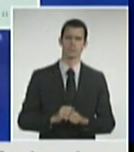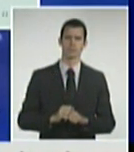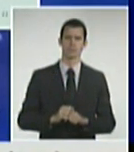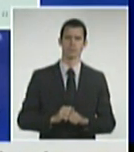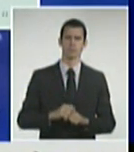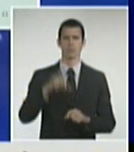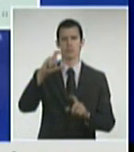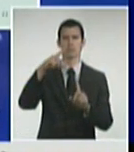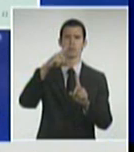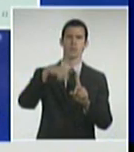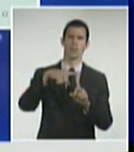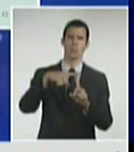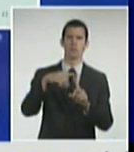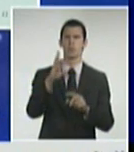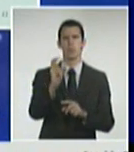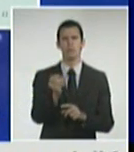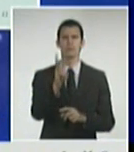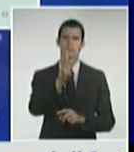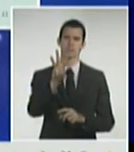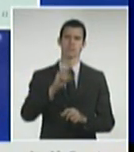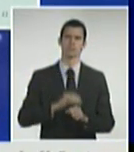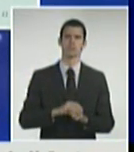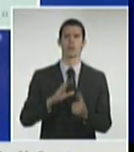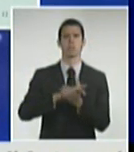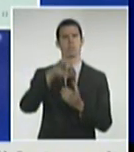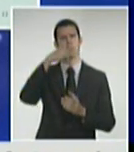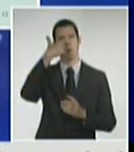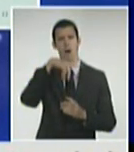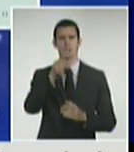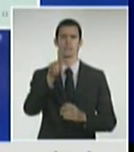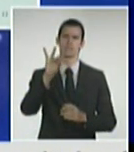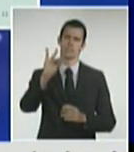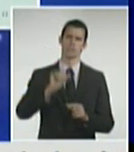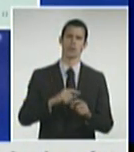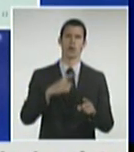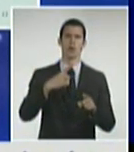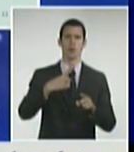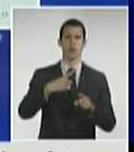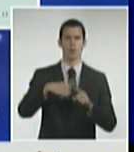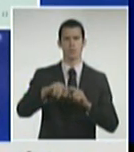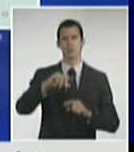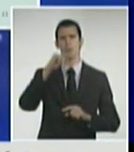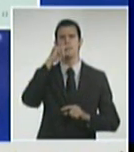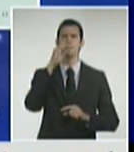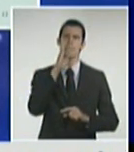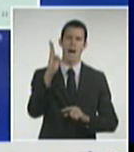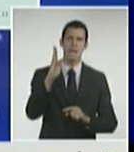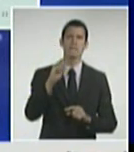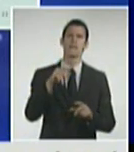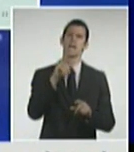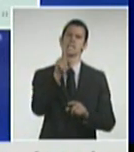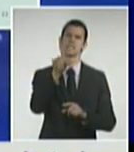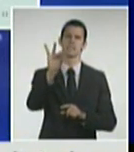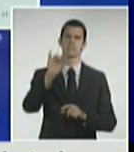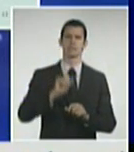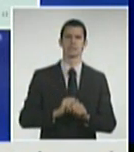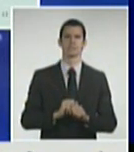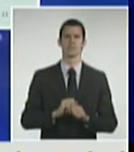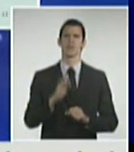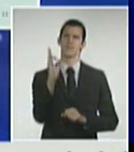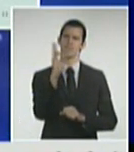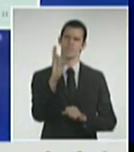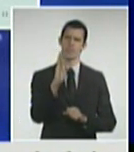33. Pero en Moa y Ibanez se diagnostican 17 personas, en Rafael Freire 12, en Jibara 10, en Báguano